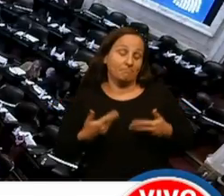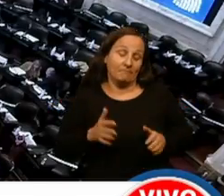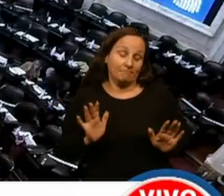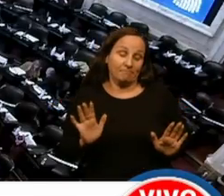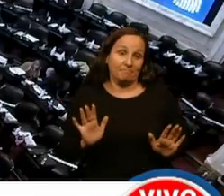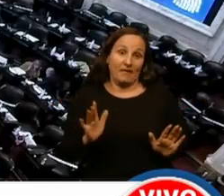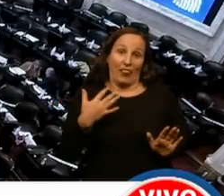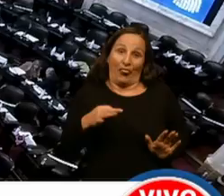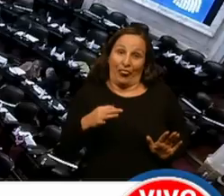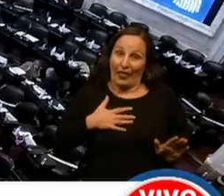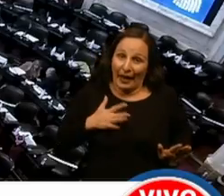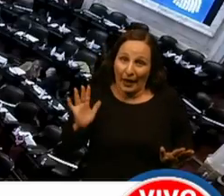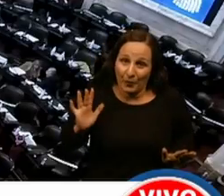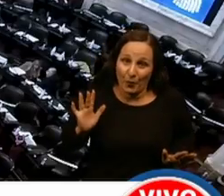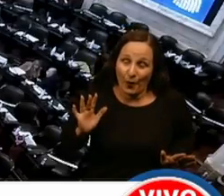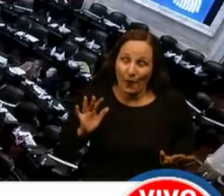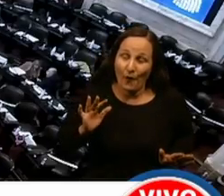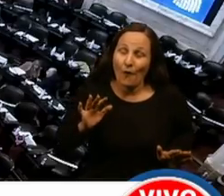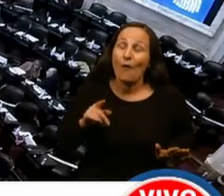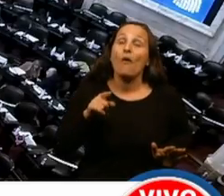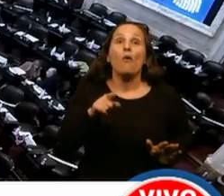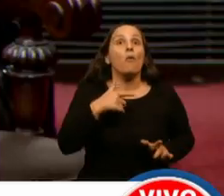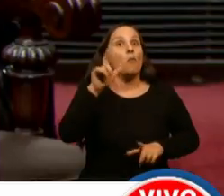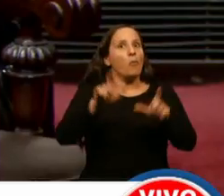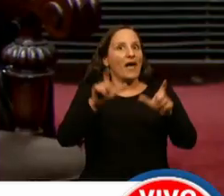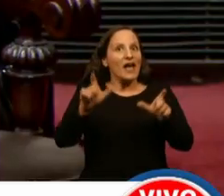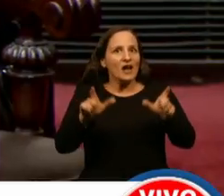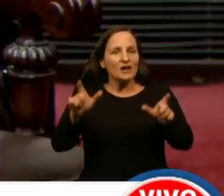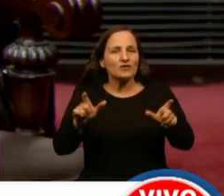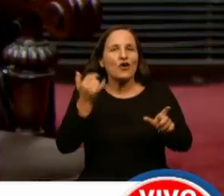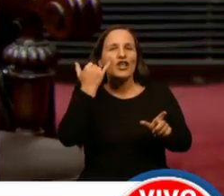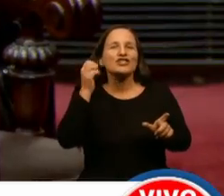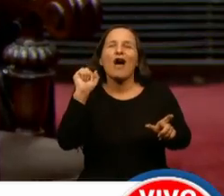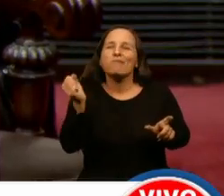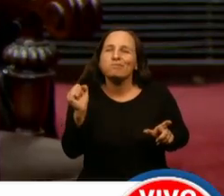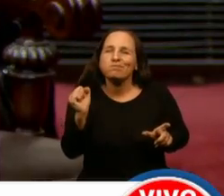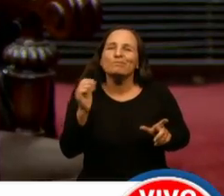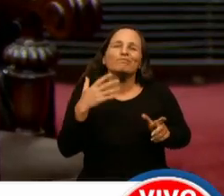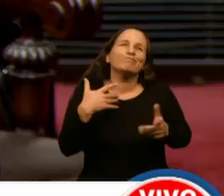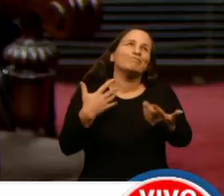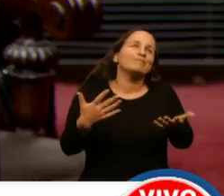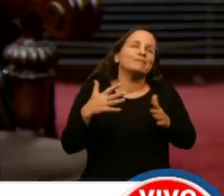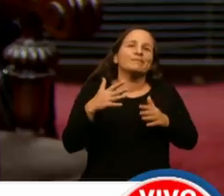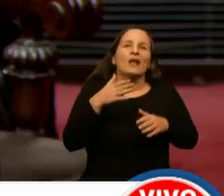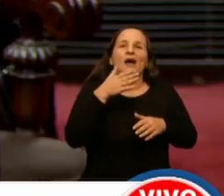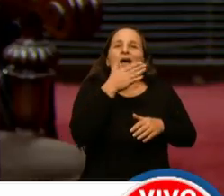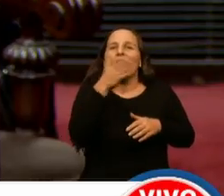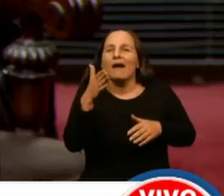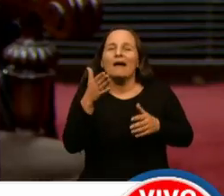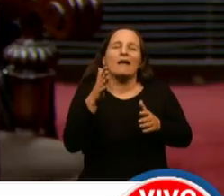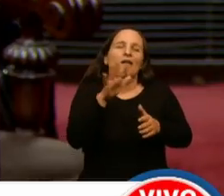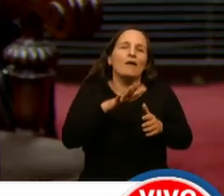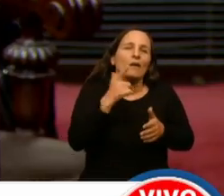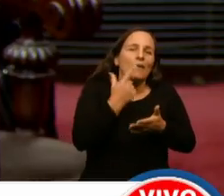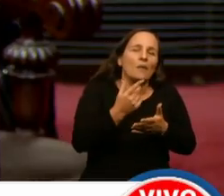verdad que quienes hemos transitado en lugares muy difíciles de mucho